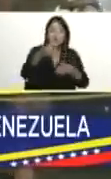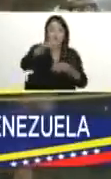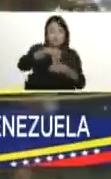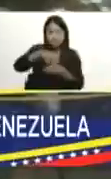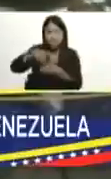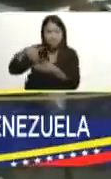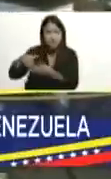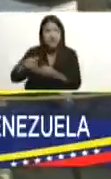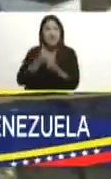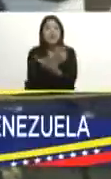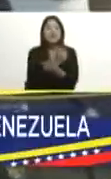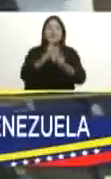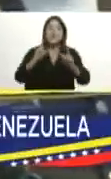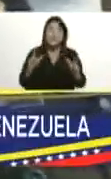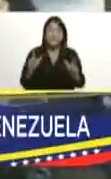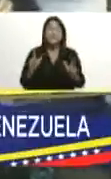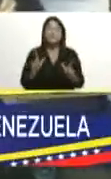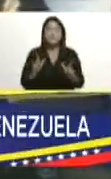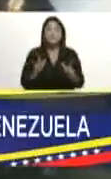libre y justa,